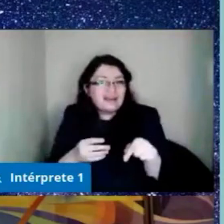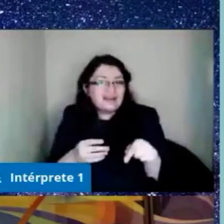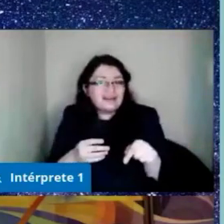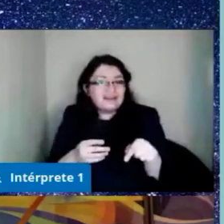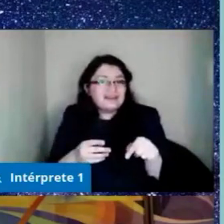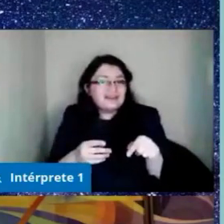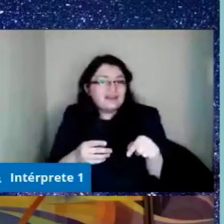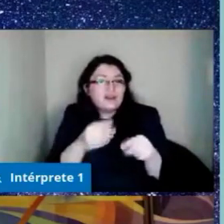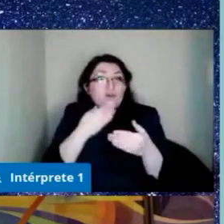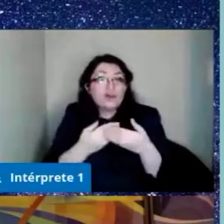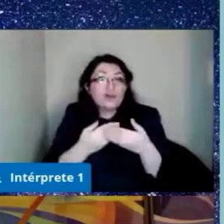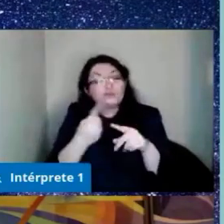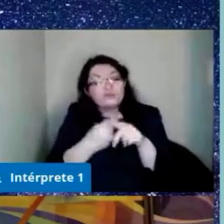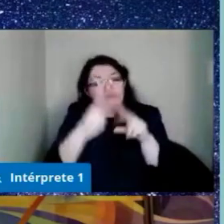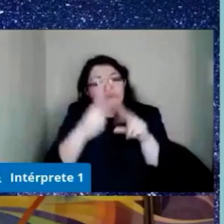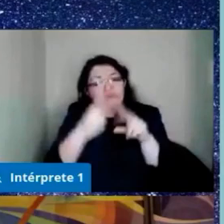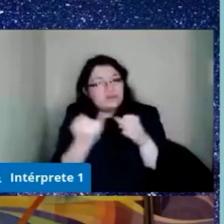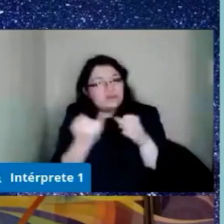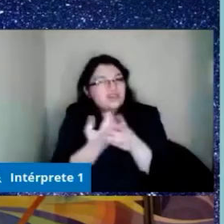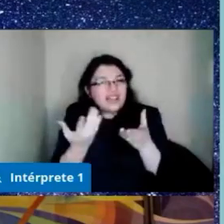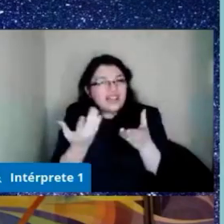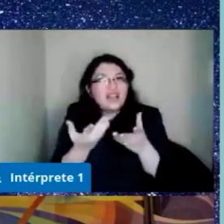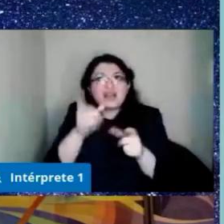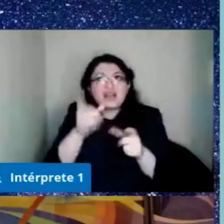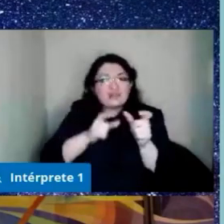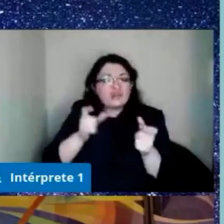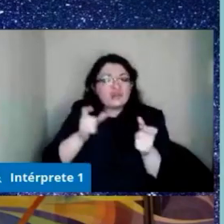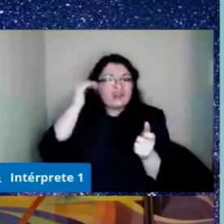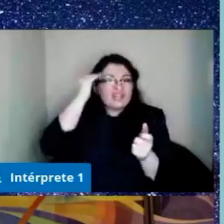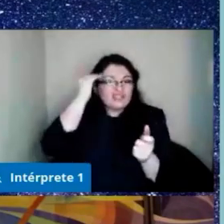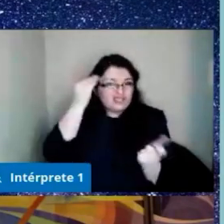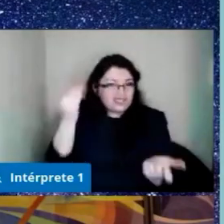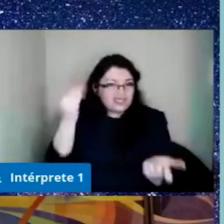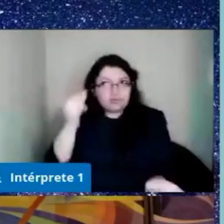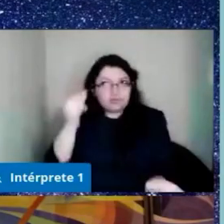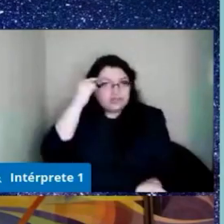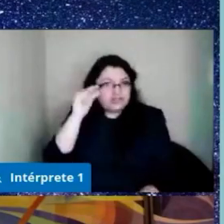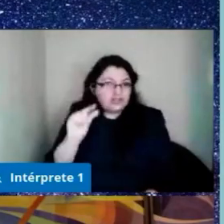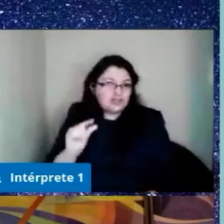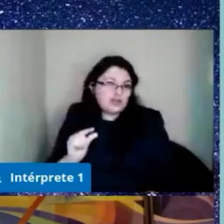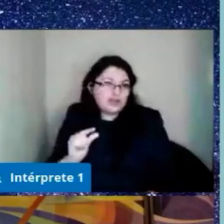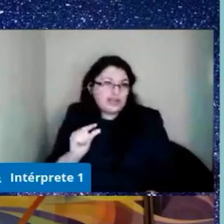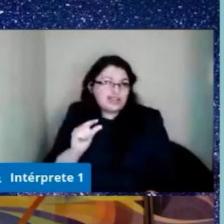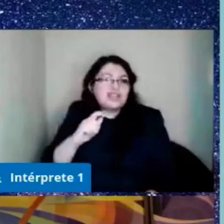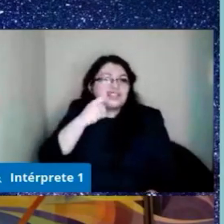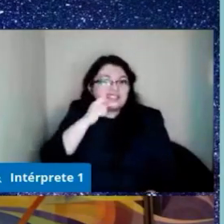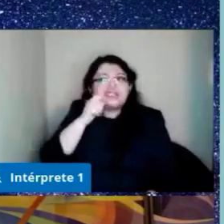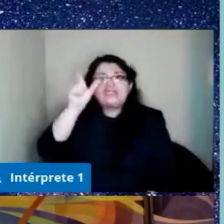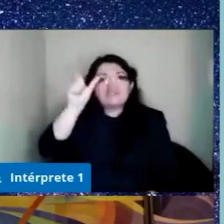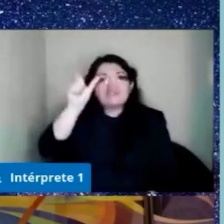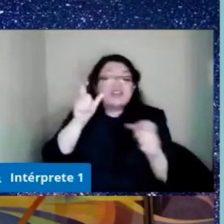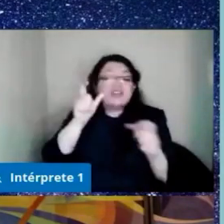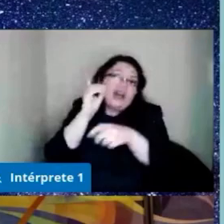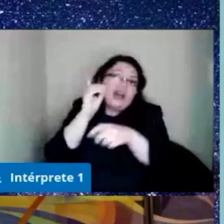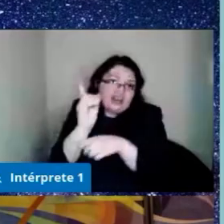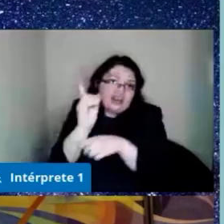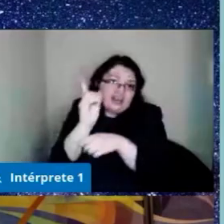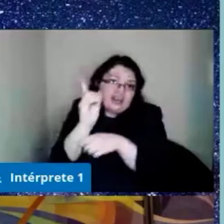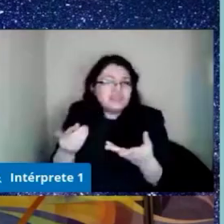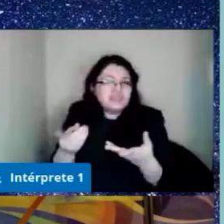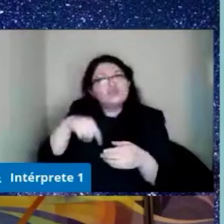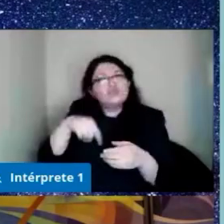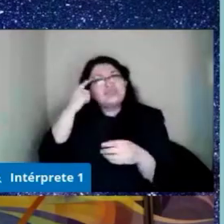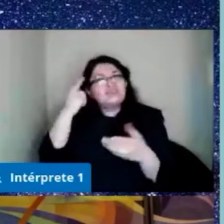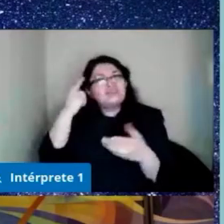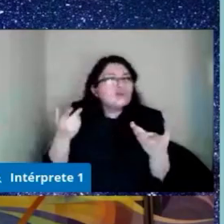inclusión es como la ignorancia que solemos tener sobre lo que significa realmente una discapacidad. Pensamos algo, tenemos